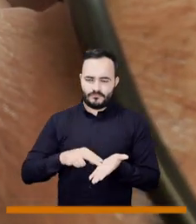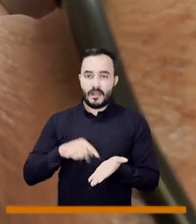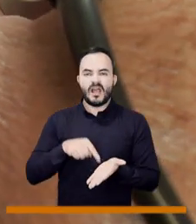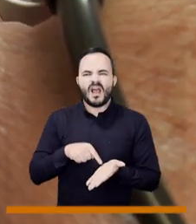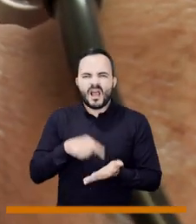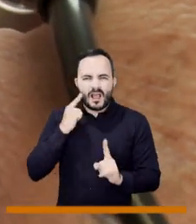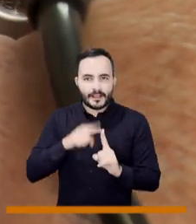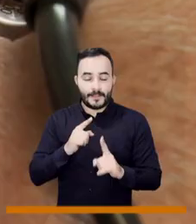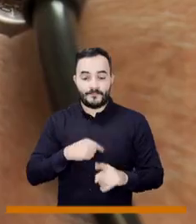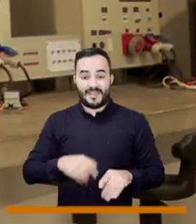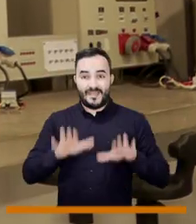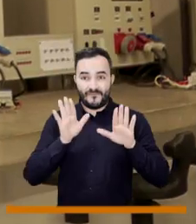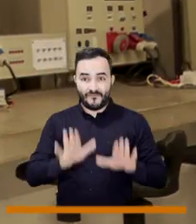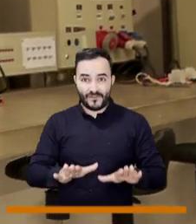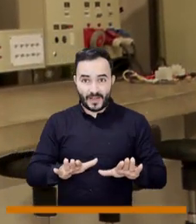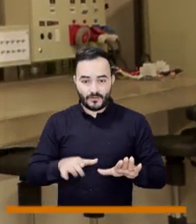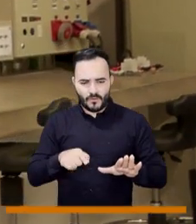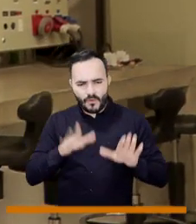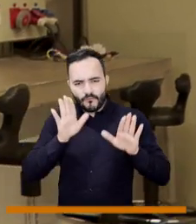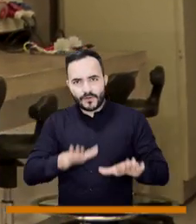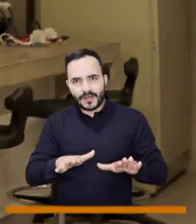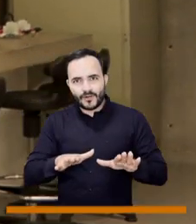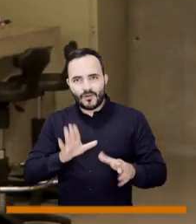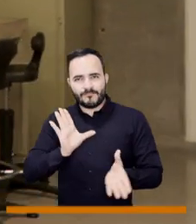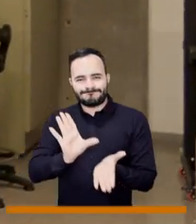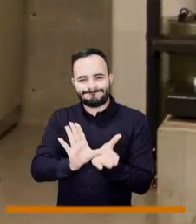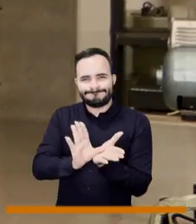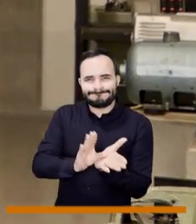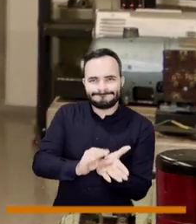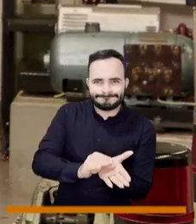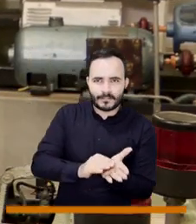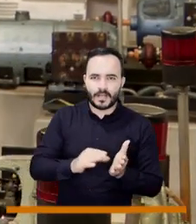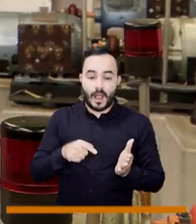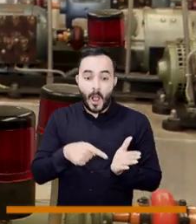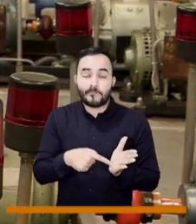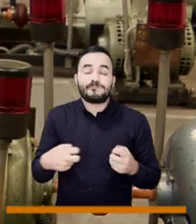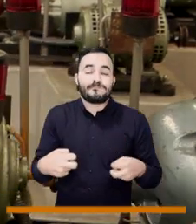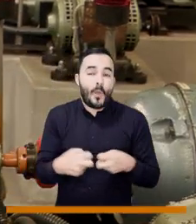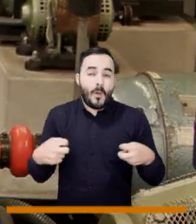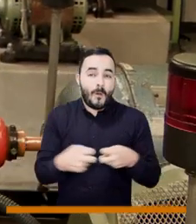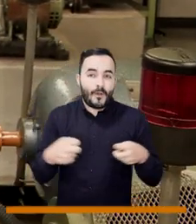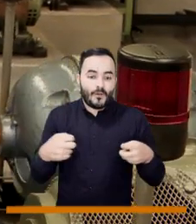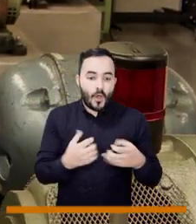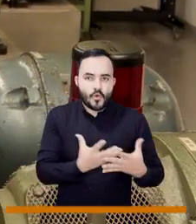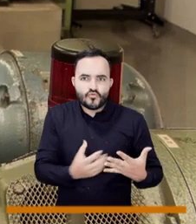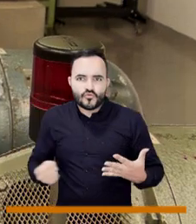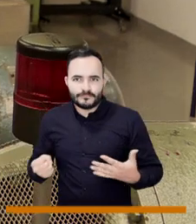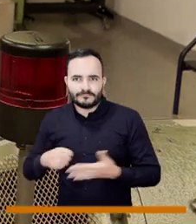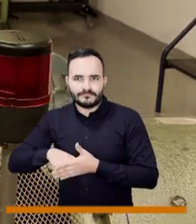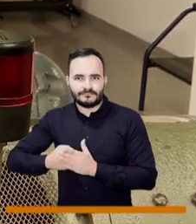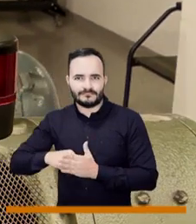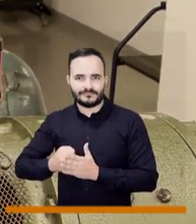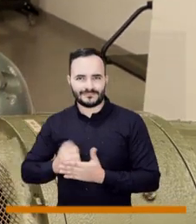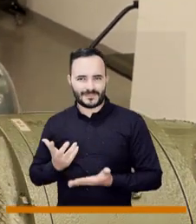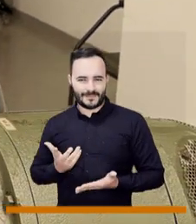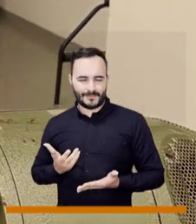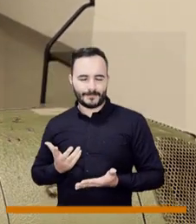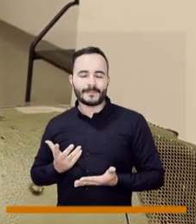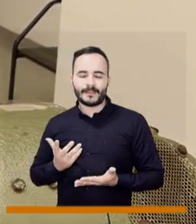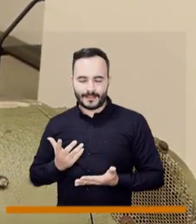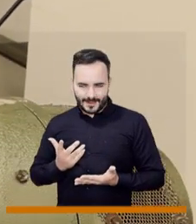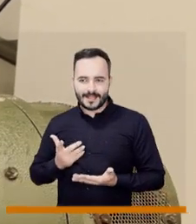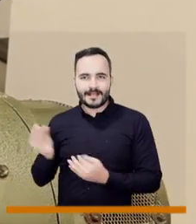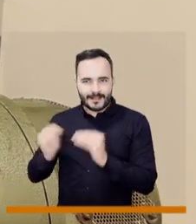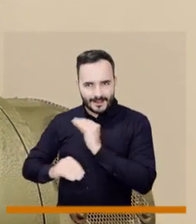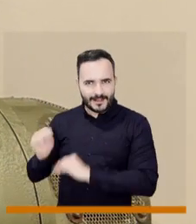frenan, sí, que a veces no se puede aprovechar en otro tren, que es lo ideal y que debería ser y que no debería ser disipada en forma de calor. Entonces, este